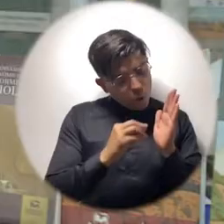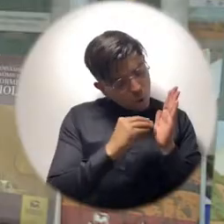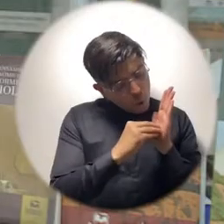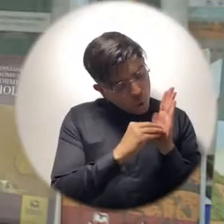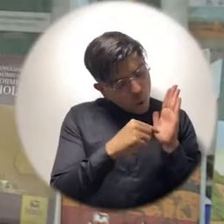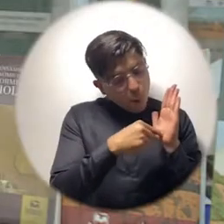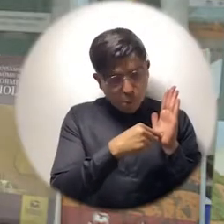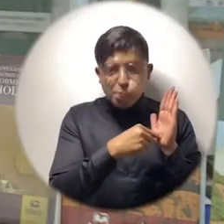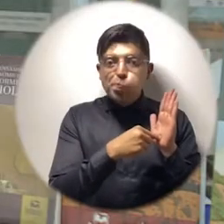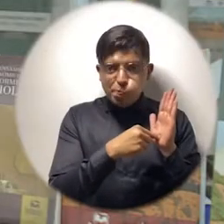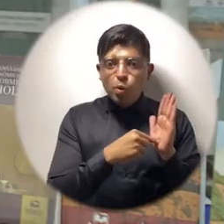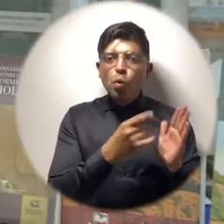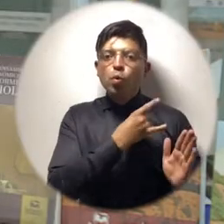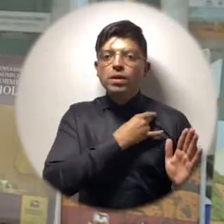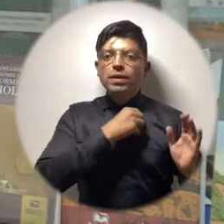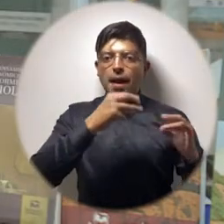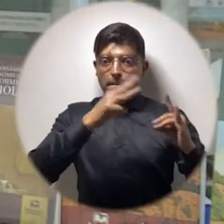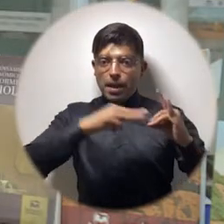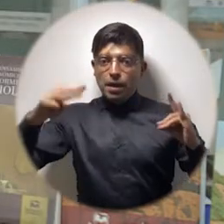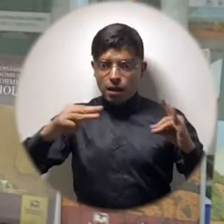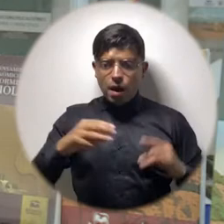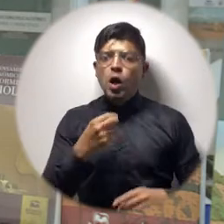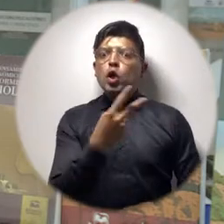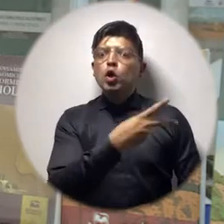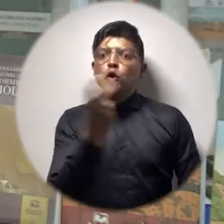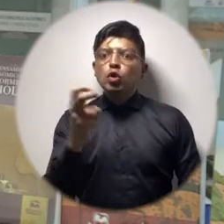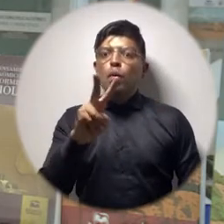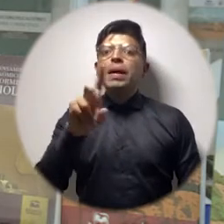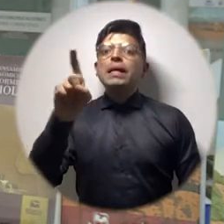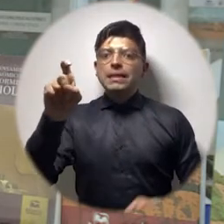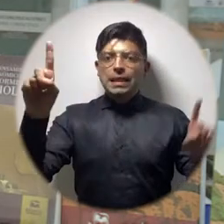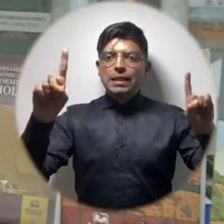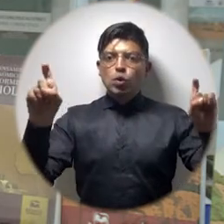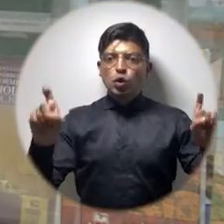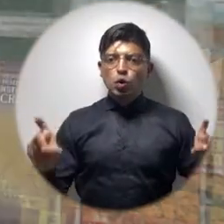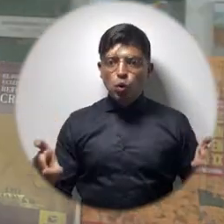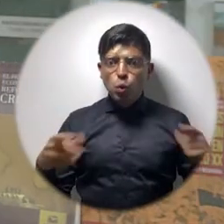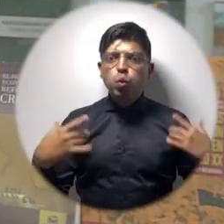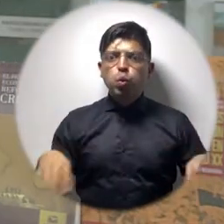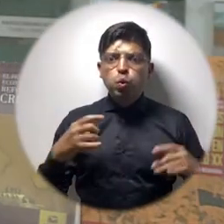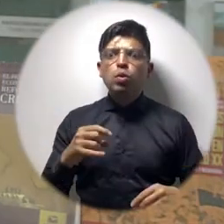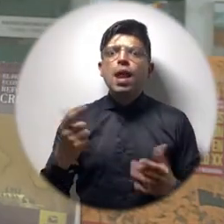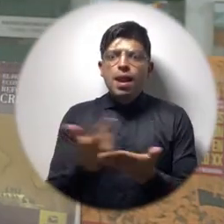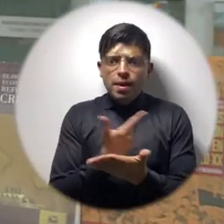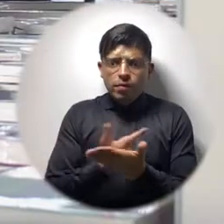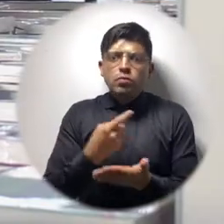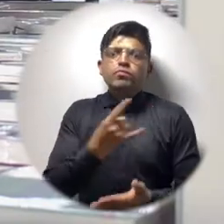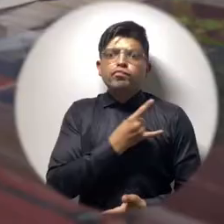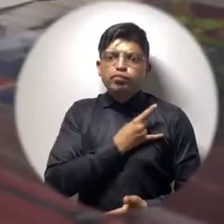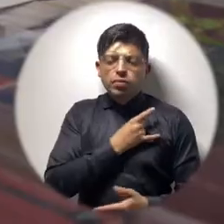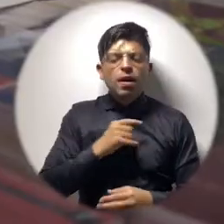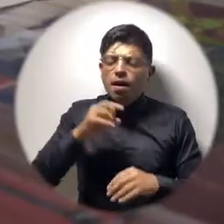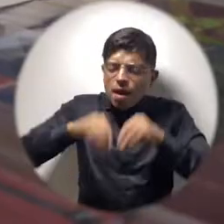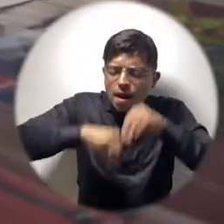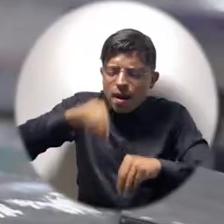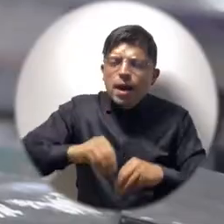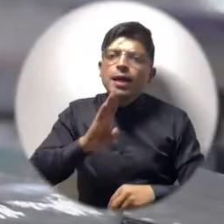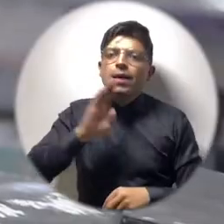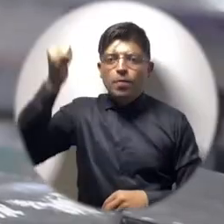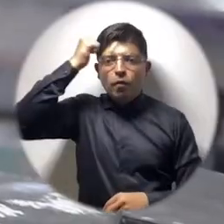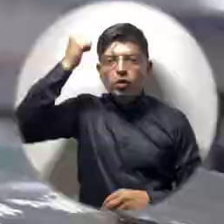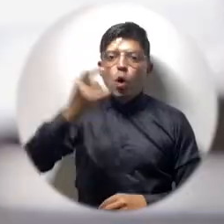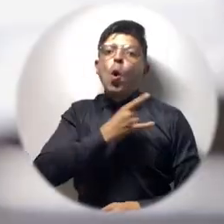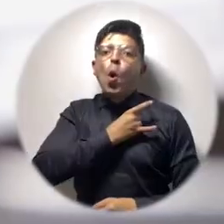La editorial Unimagdalena cuenta con alrededor de 226 títulos de libros universitarios elaborados